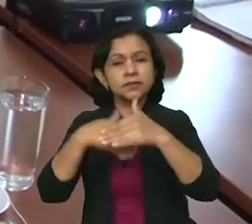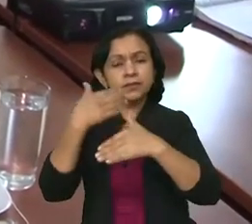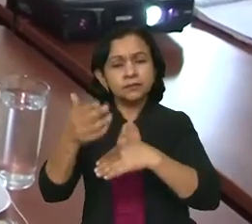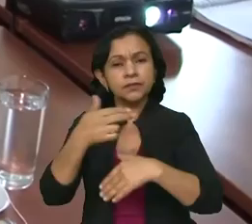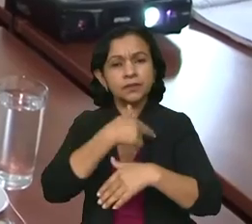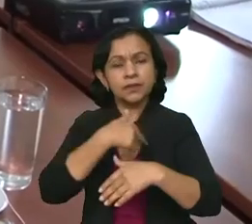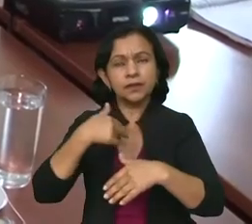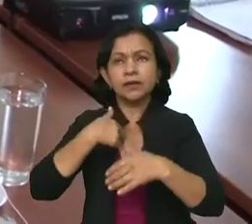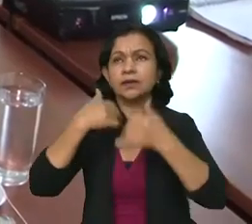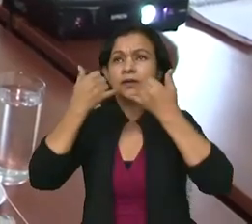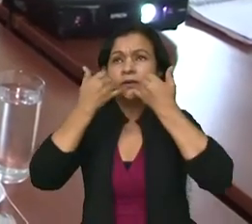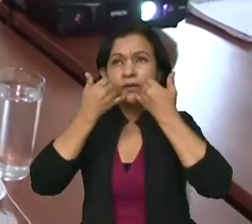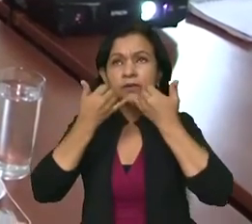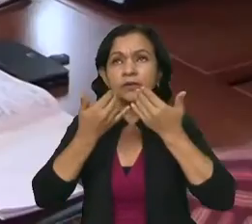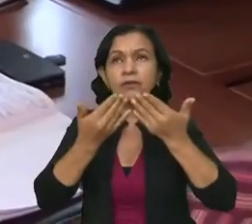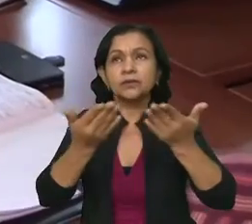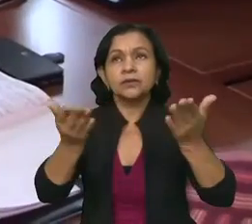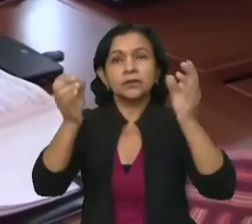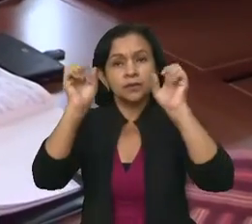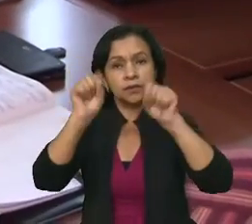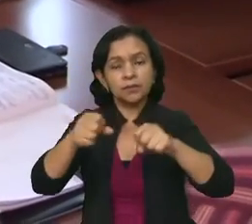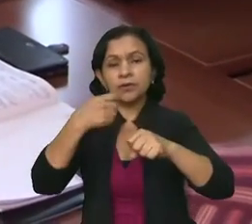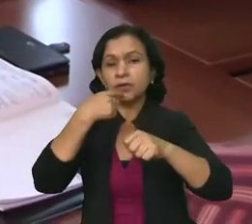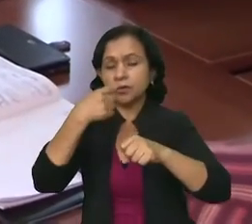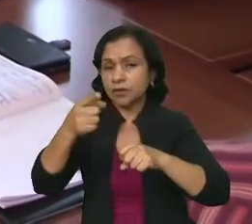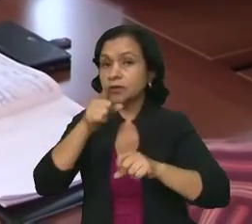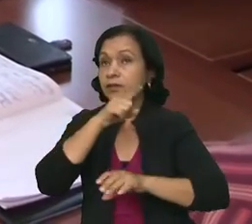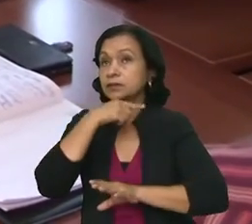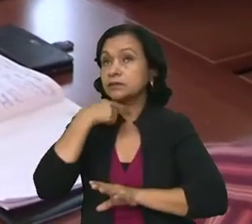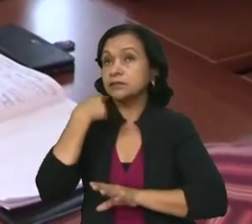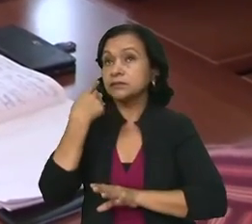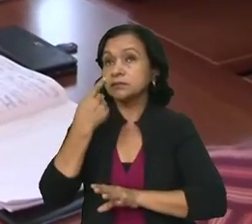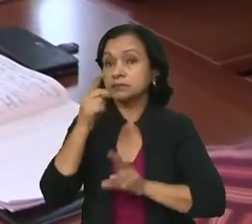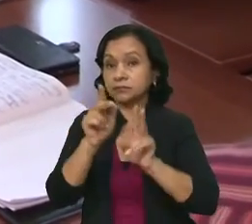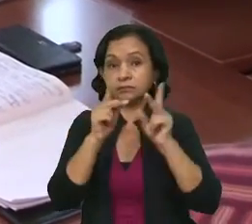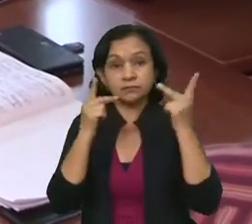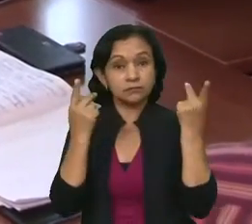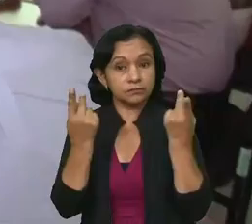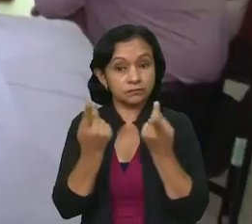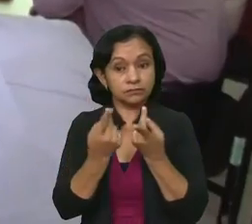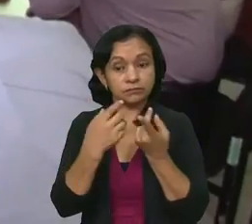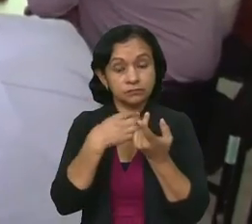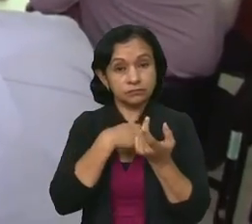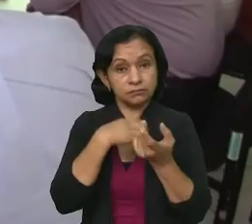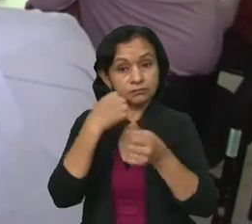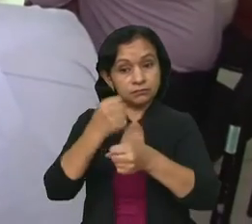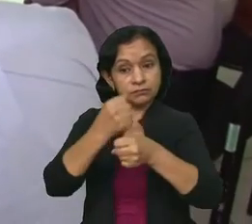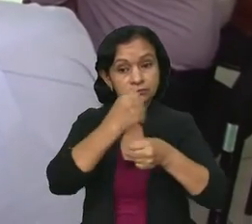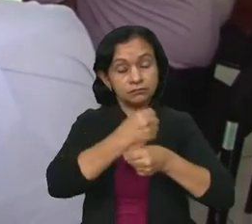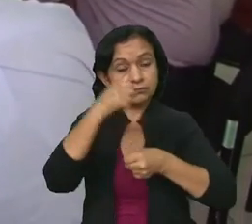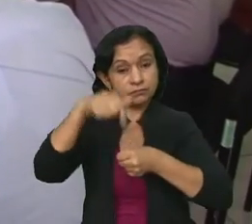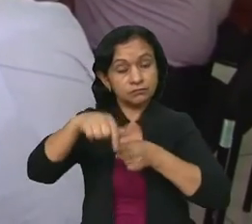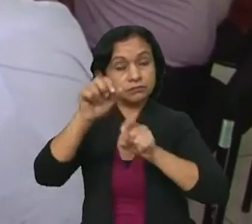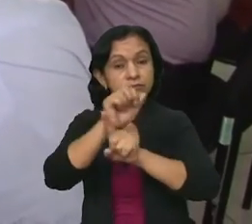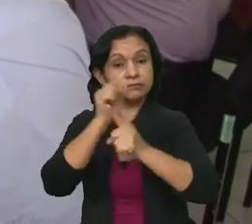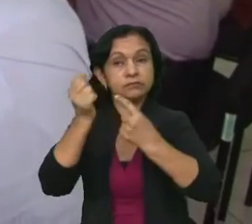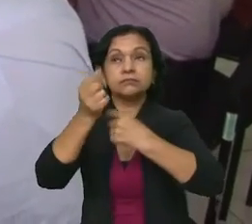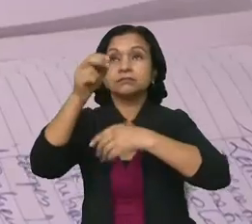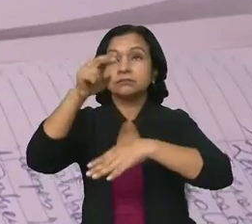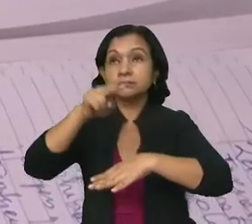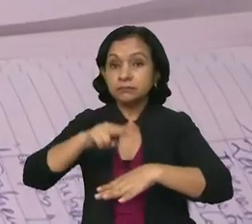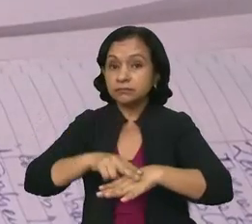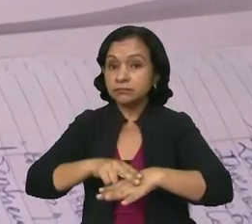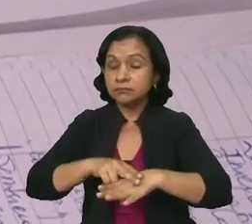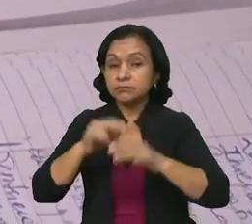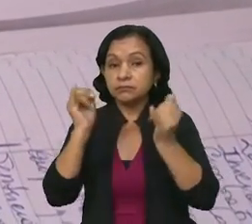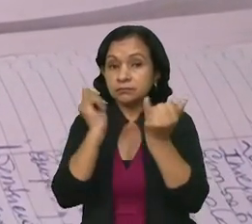los reportajes y poder decir con propiedad de qué pueblos habemos trabajando aquí en la Asamblea, ¿verdad?